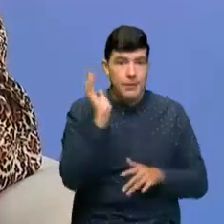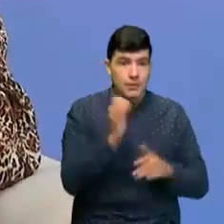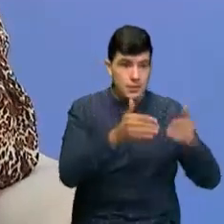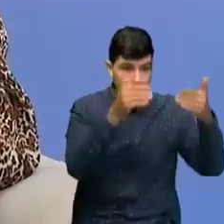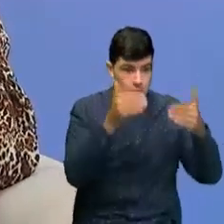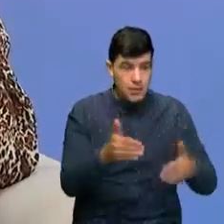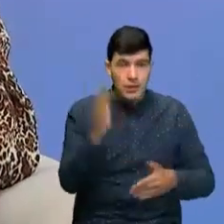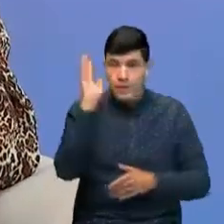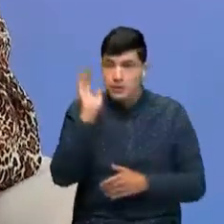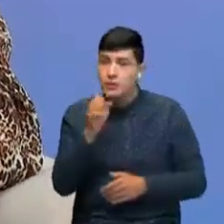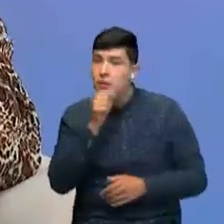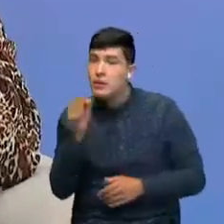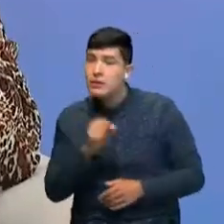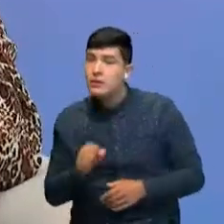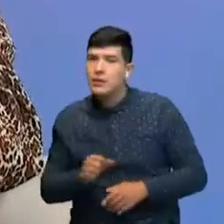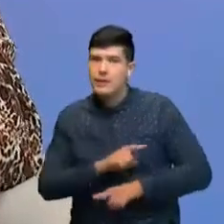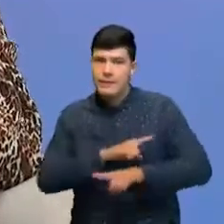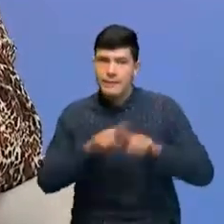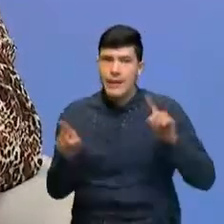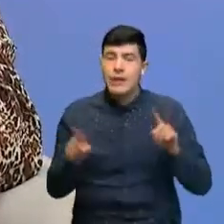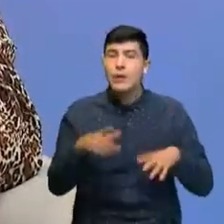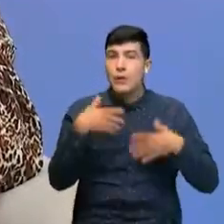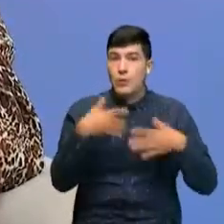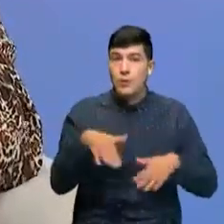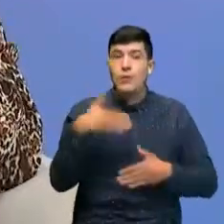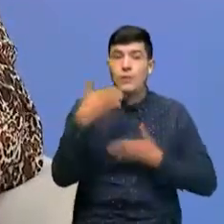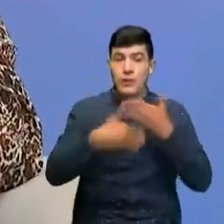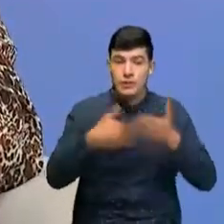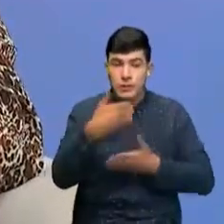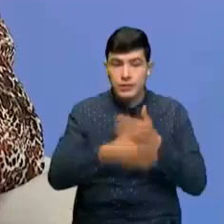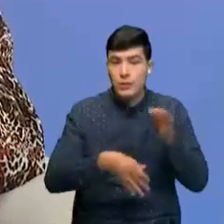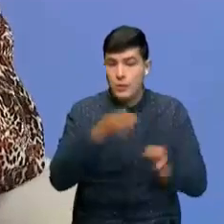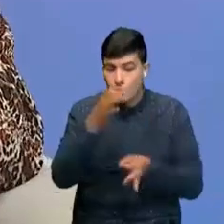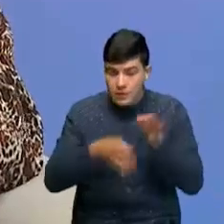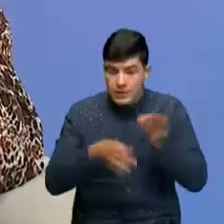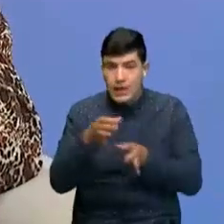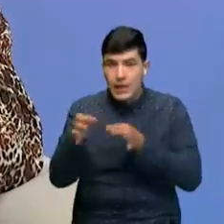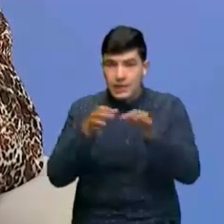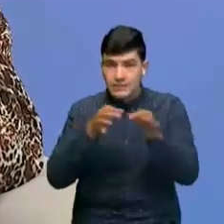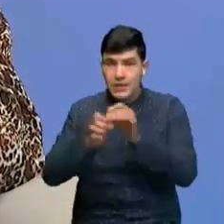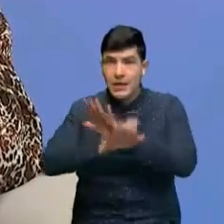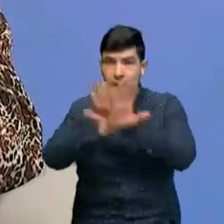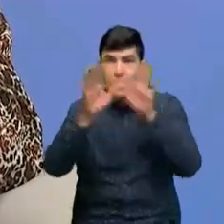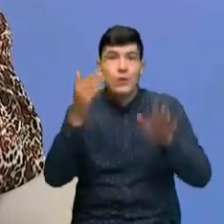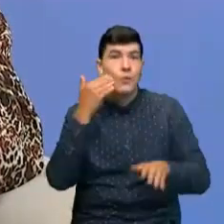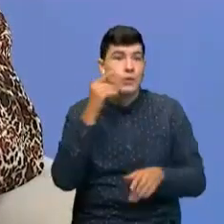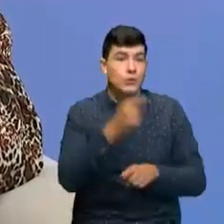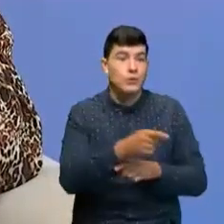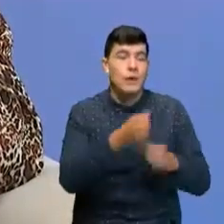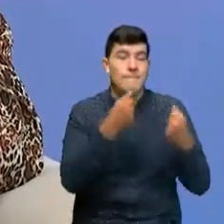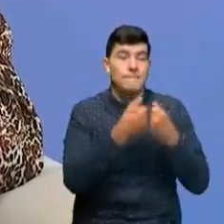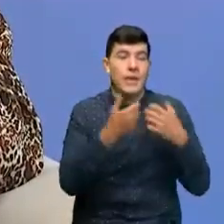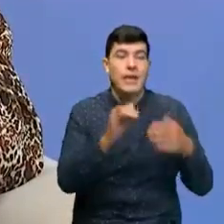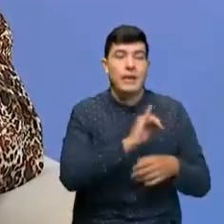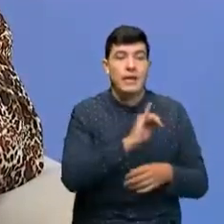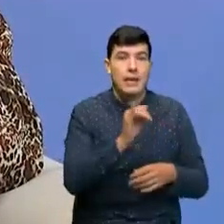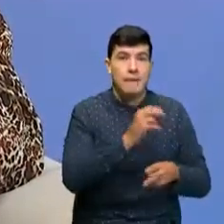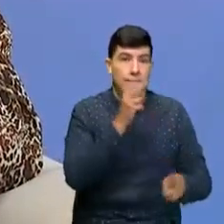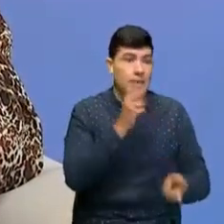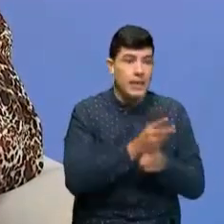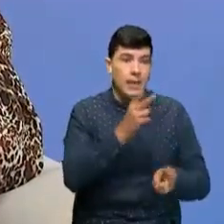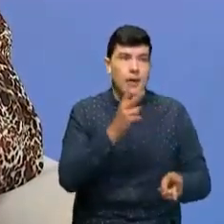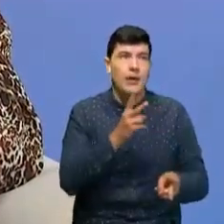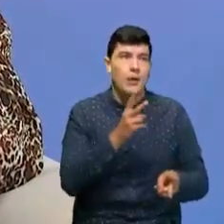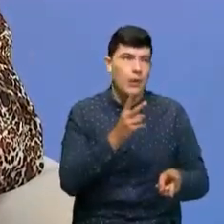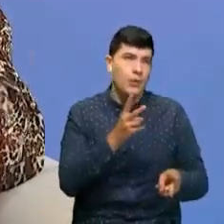con la pensión de vejez. Pero por vía jurisprudencial aclaró que cuando se trata de una invalidez de riesgo, esto